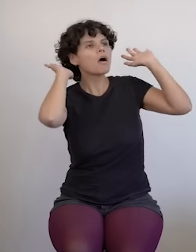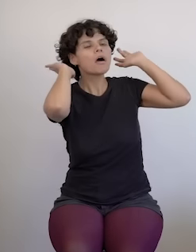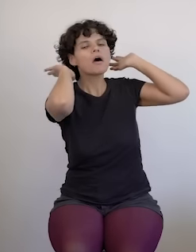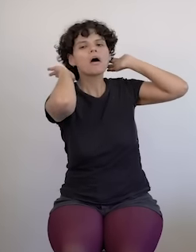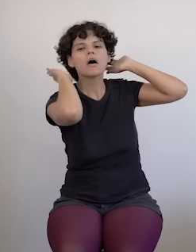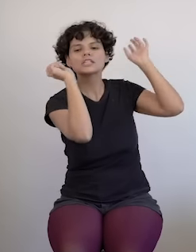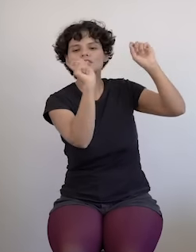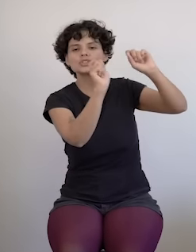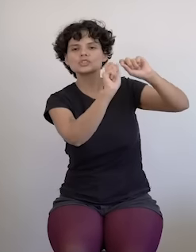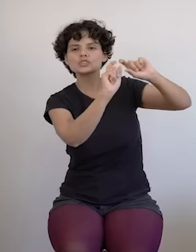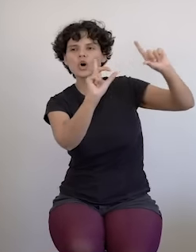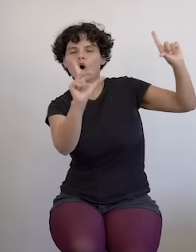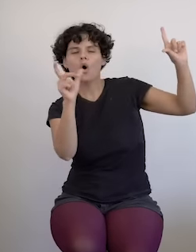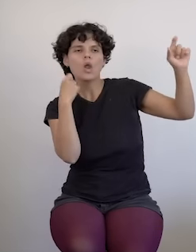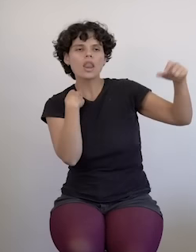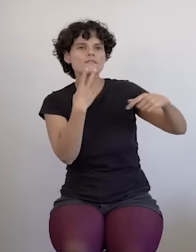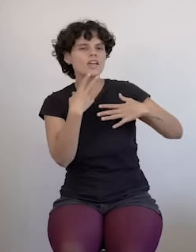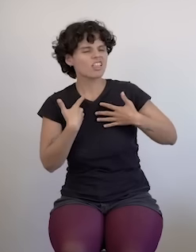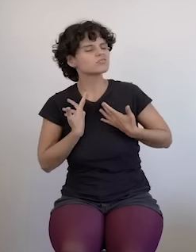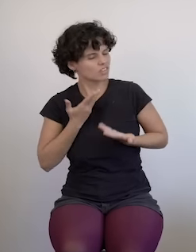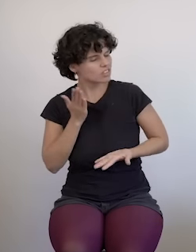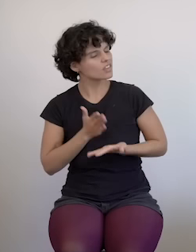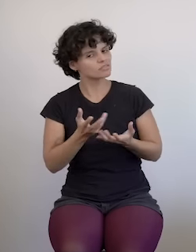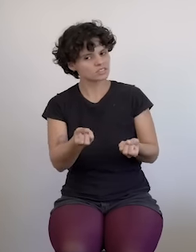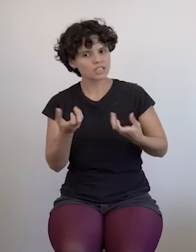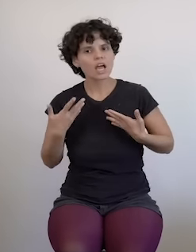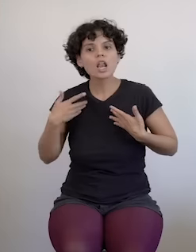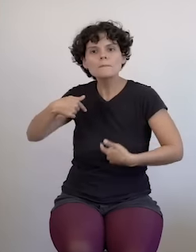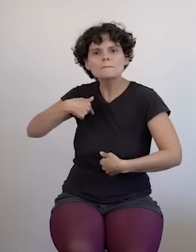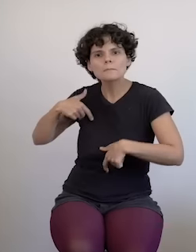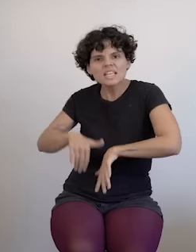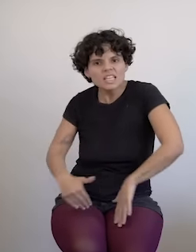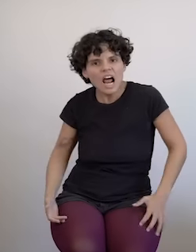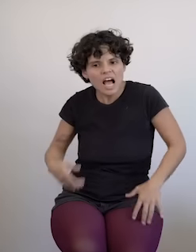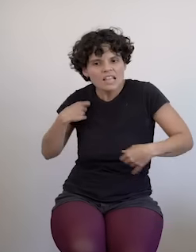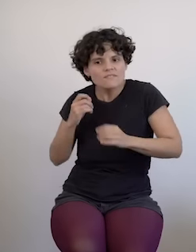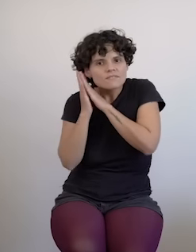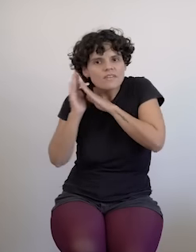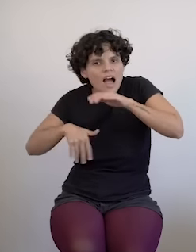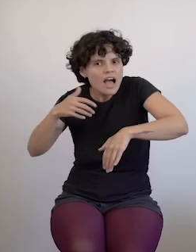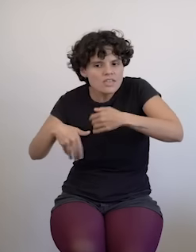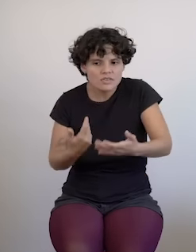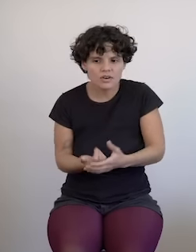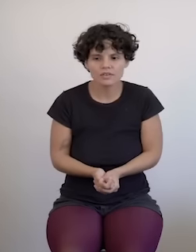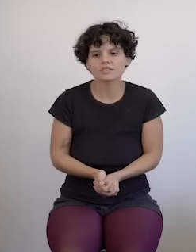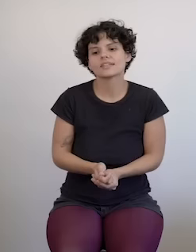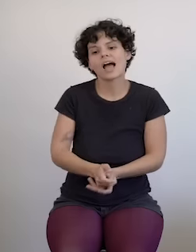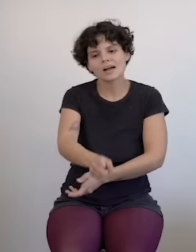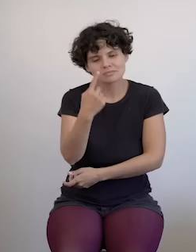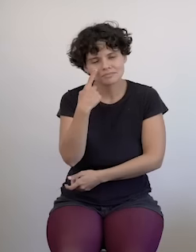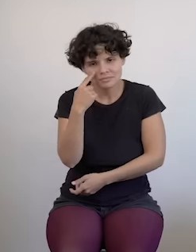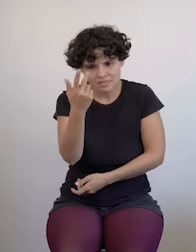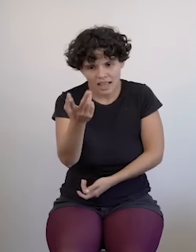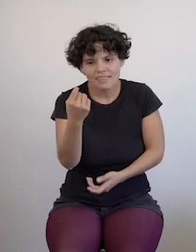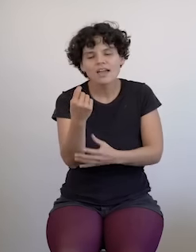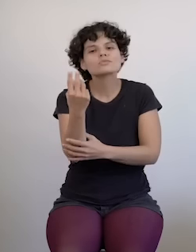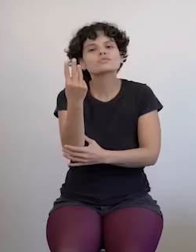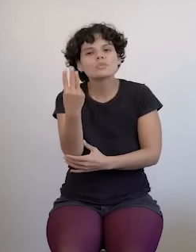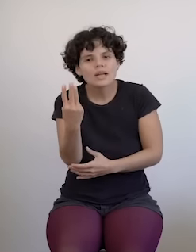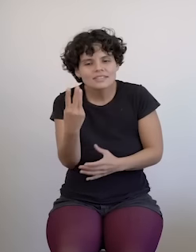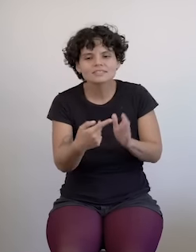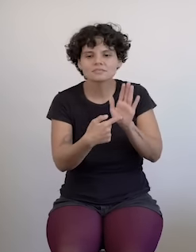tiraban aquí afuera y tomaban sol y decían, esta es la vida que nos merecemos. Sí. Y con mis shorts, con mis traje de baño. Sabemos que te gusta